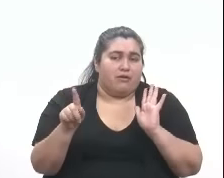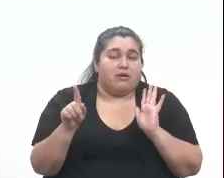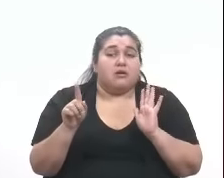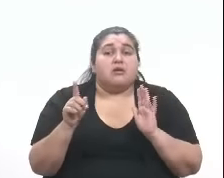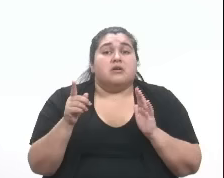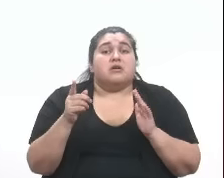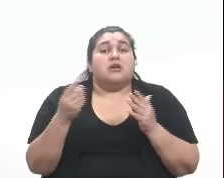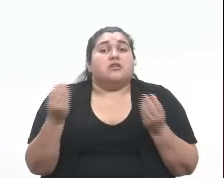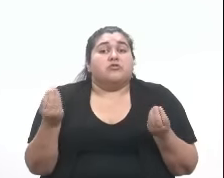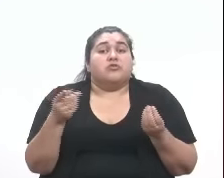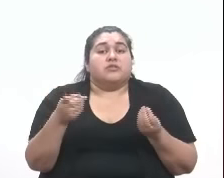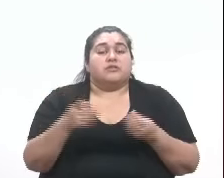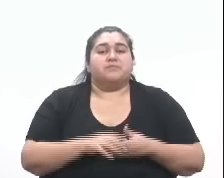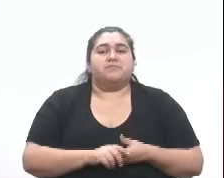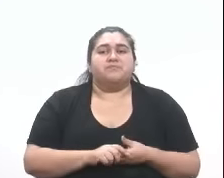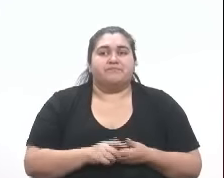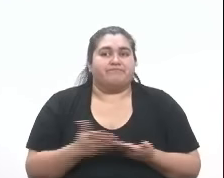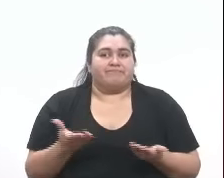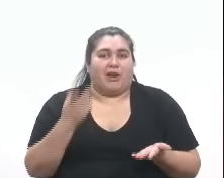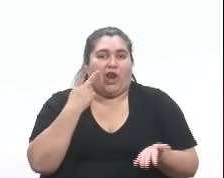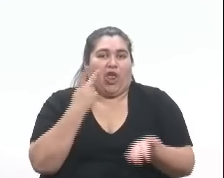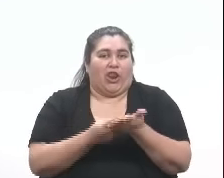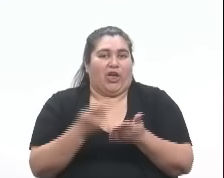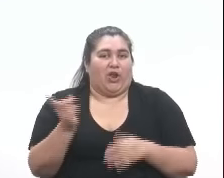Bueno, no reconocen